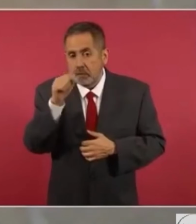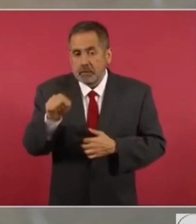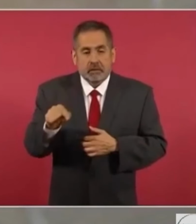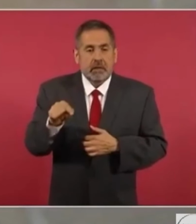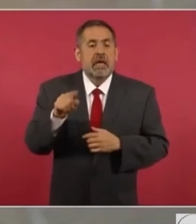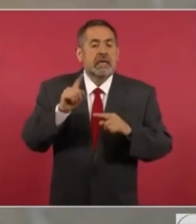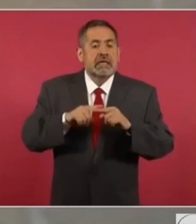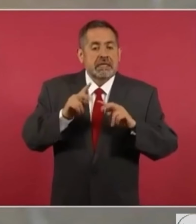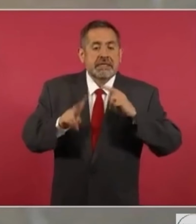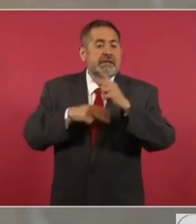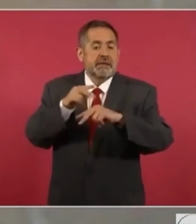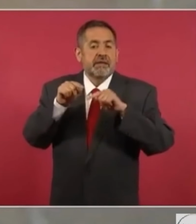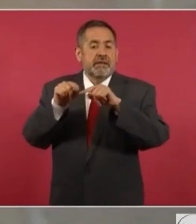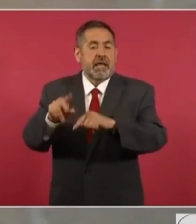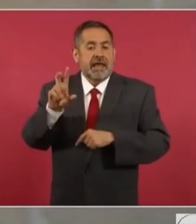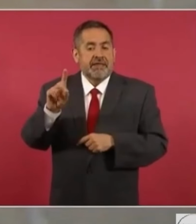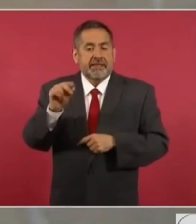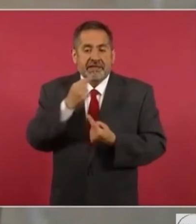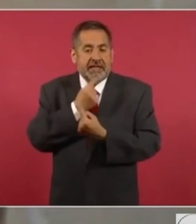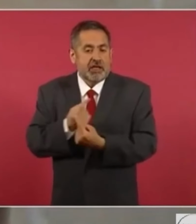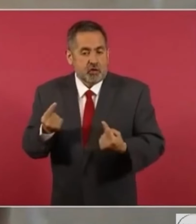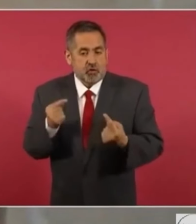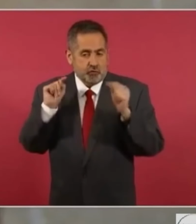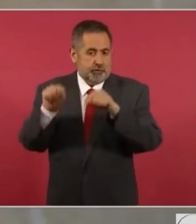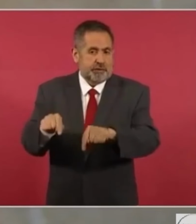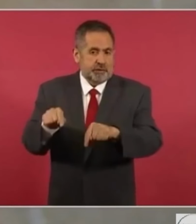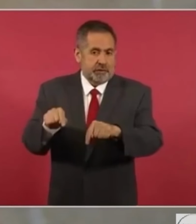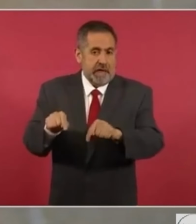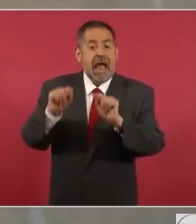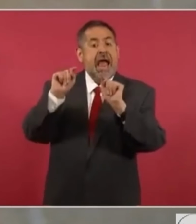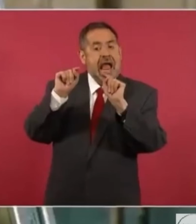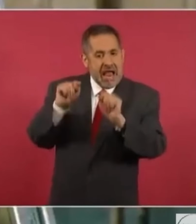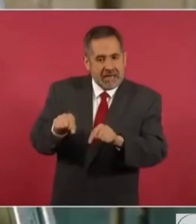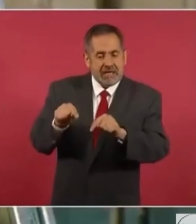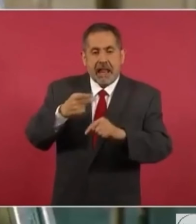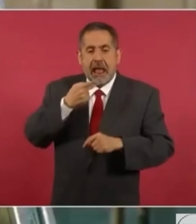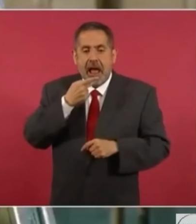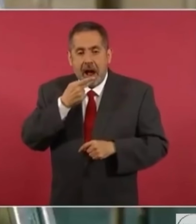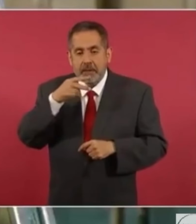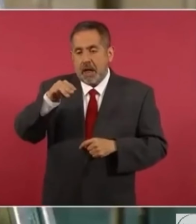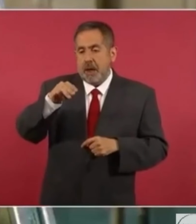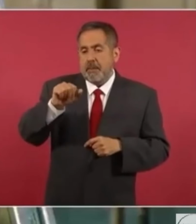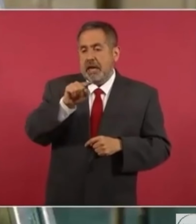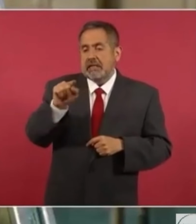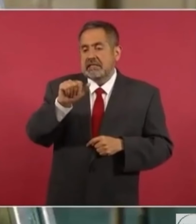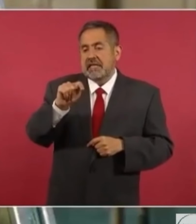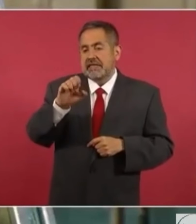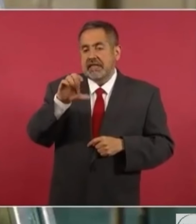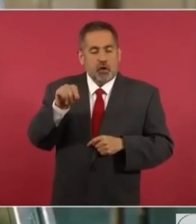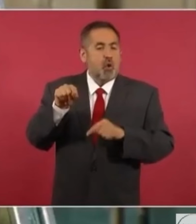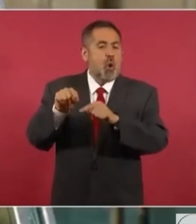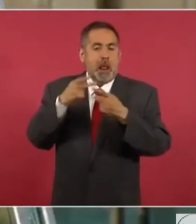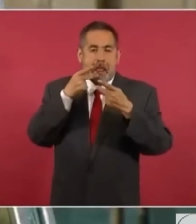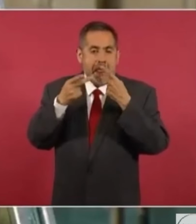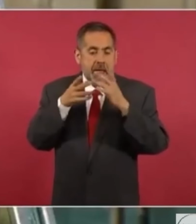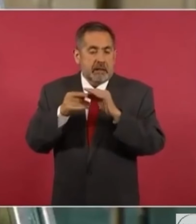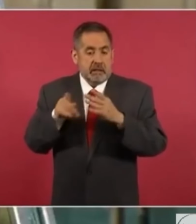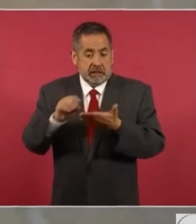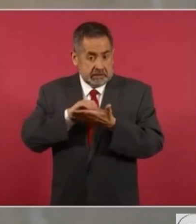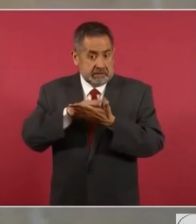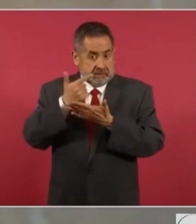la que concurrían 30 niños. Ahí se hablaba principalmente el mazateco, y dice